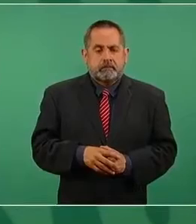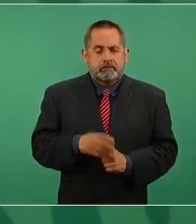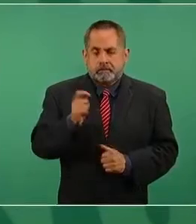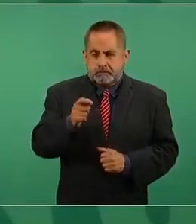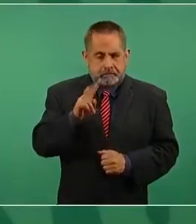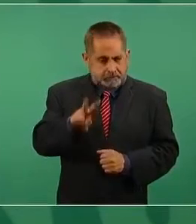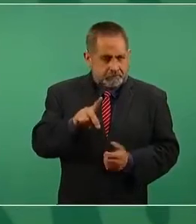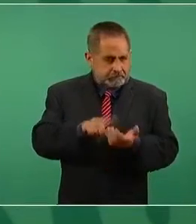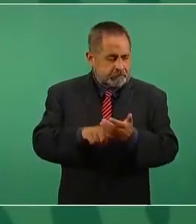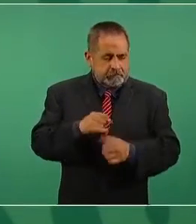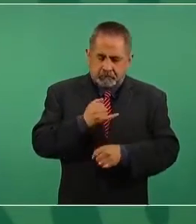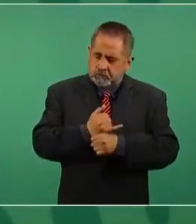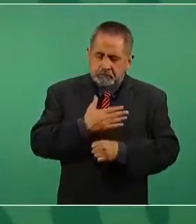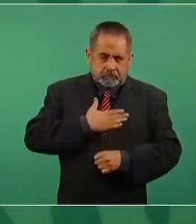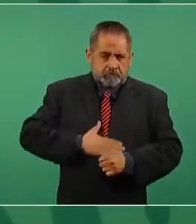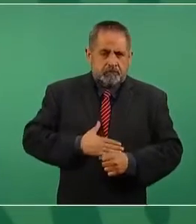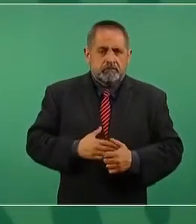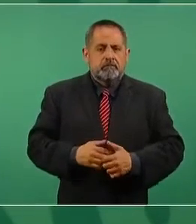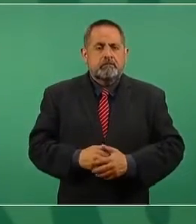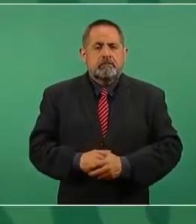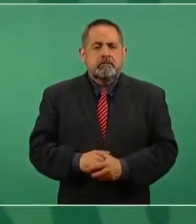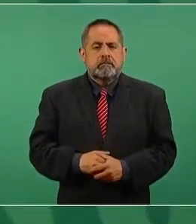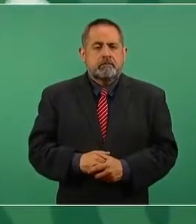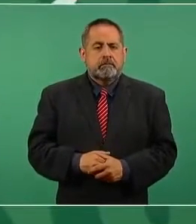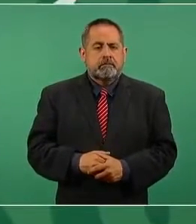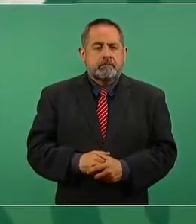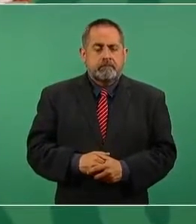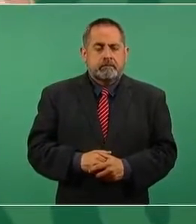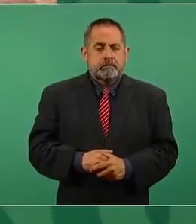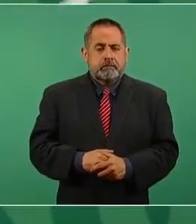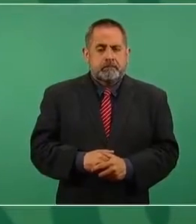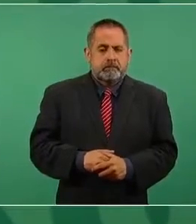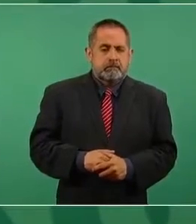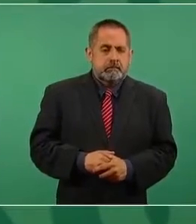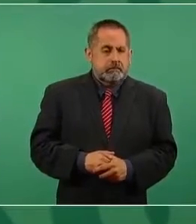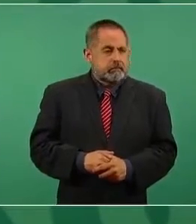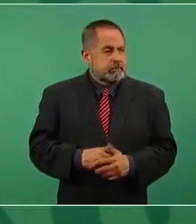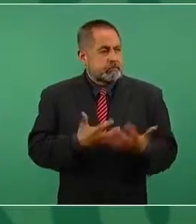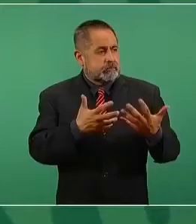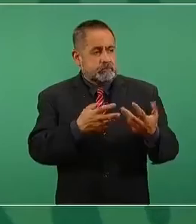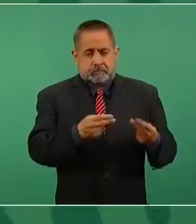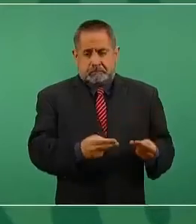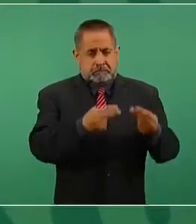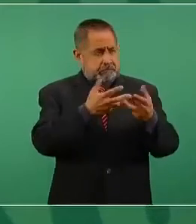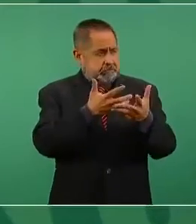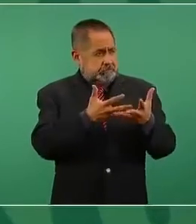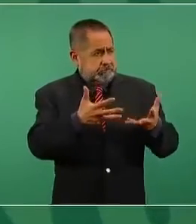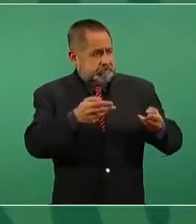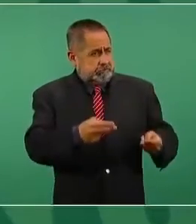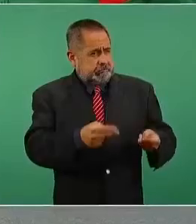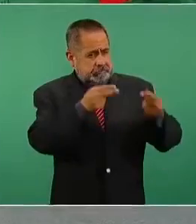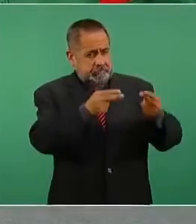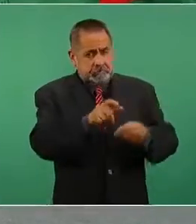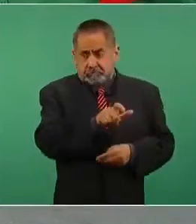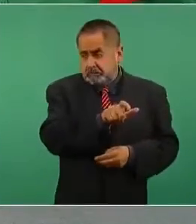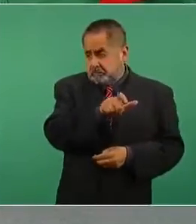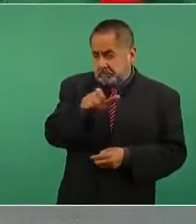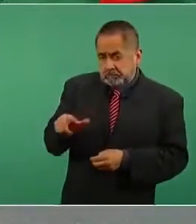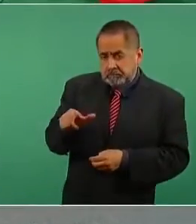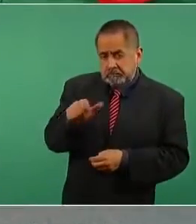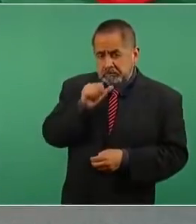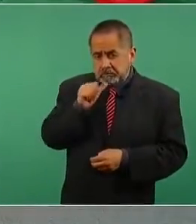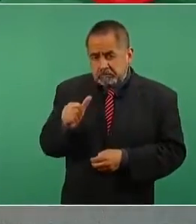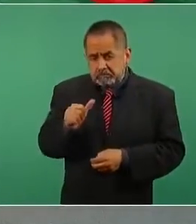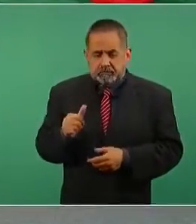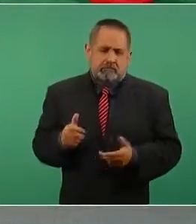es injusto de que una gran corporación no pague